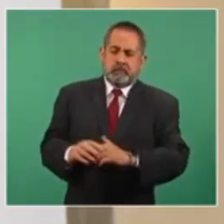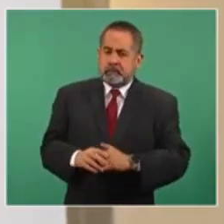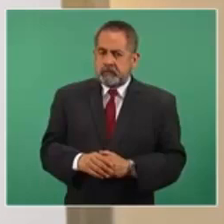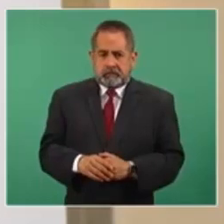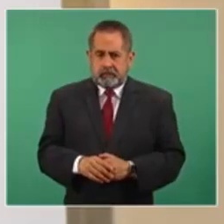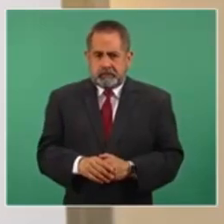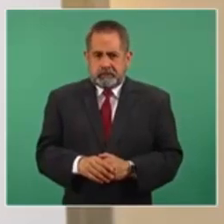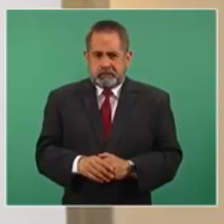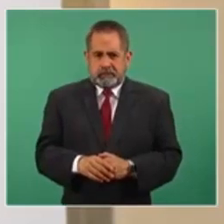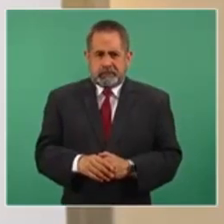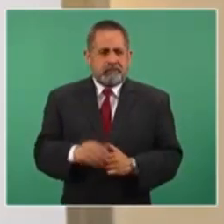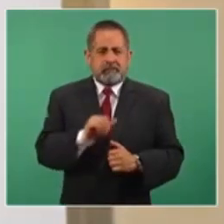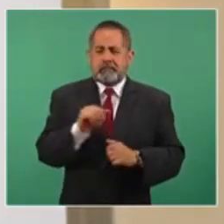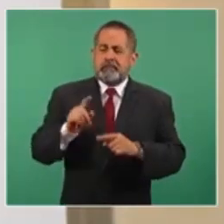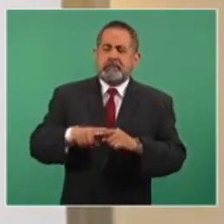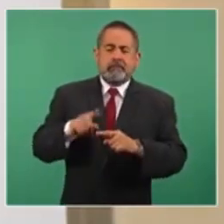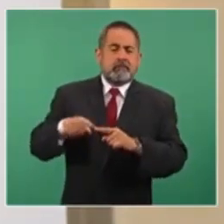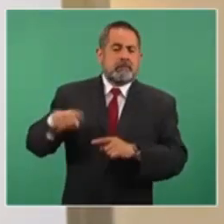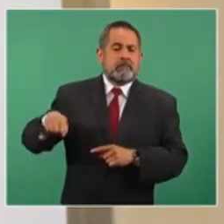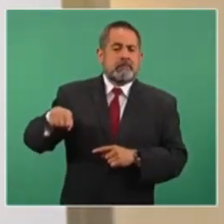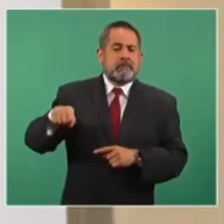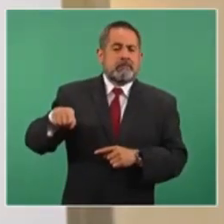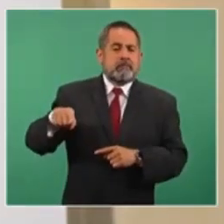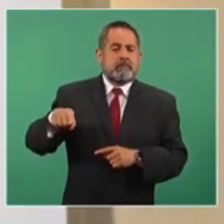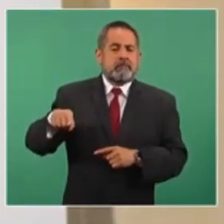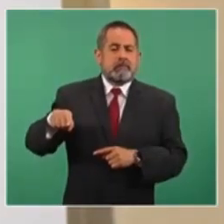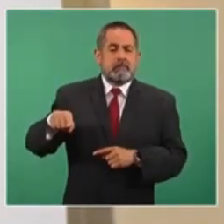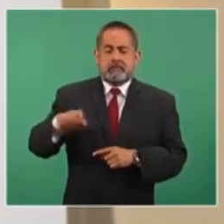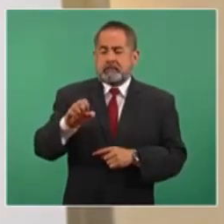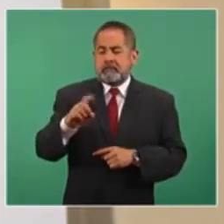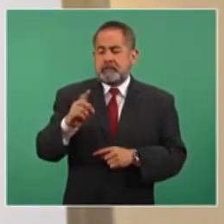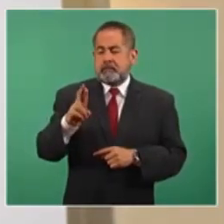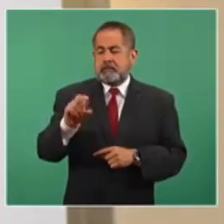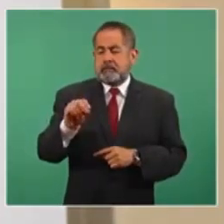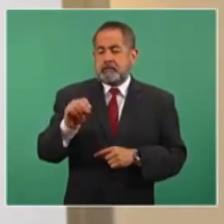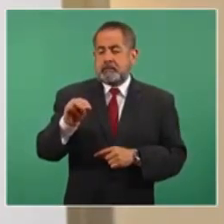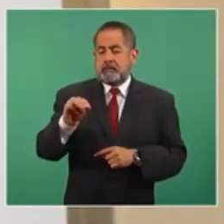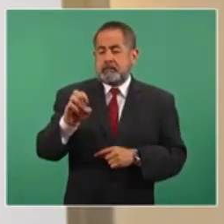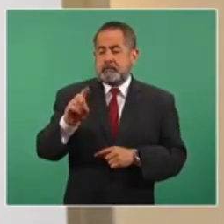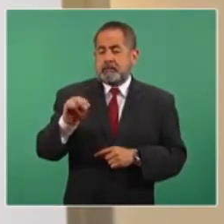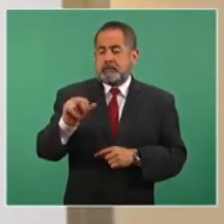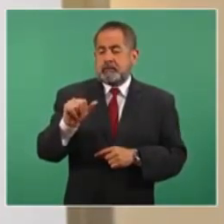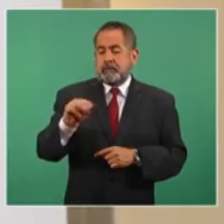a nada menos que a Eduardo Medina Mora.